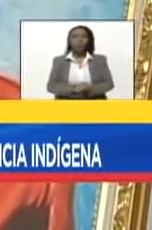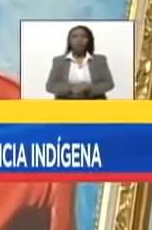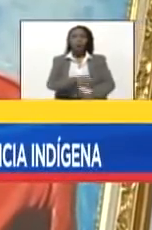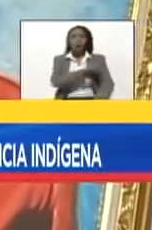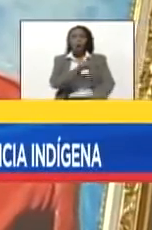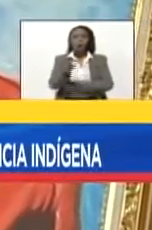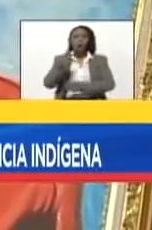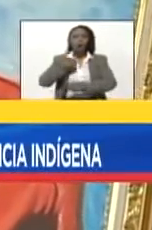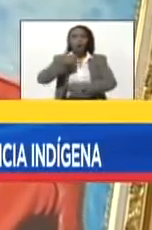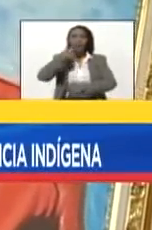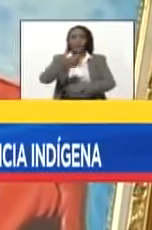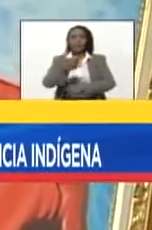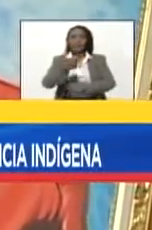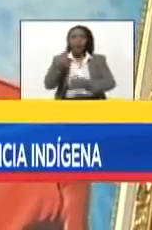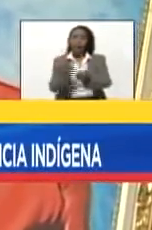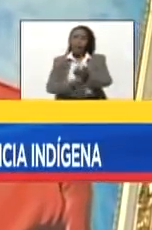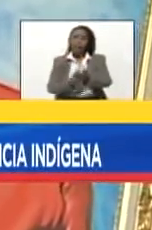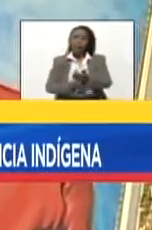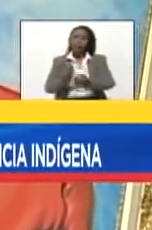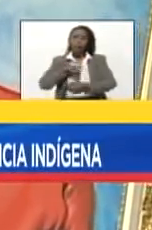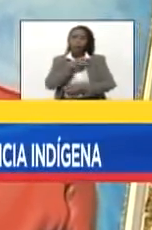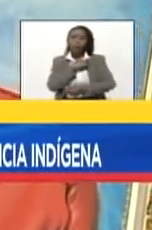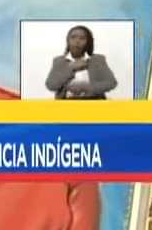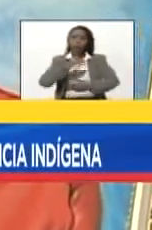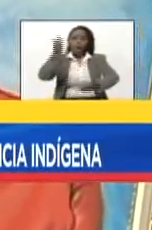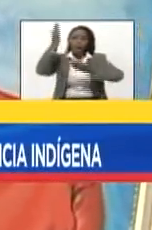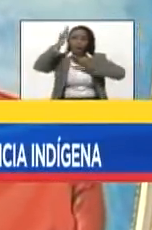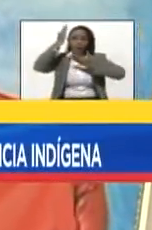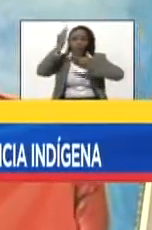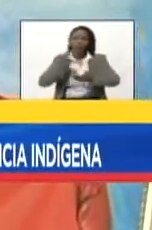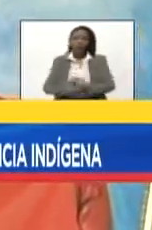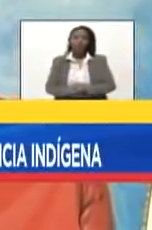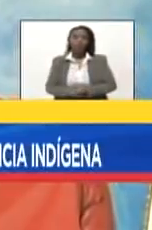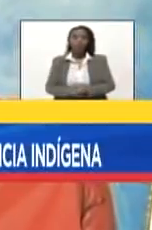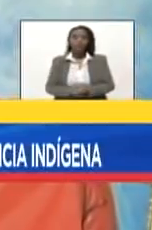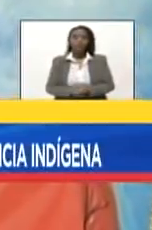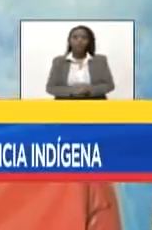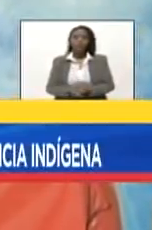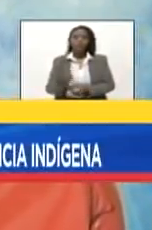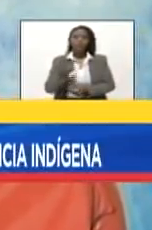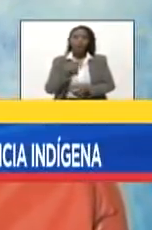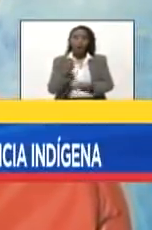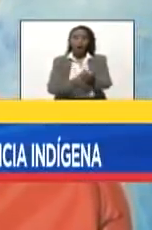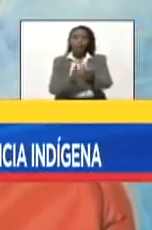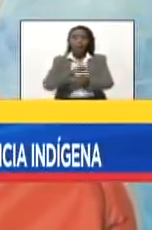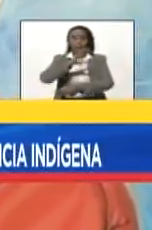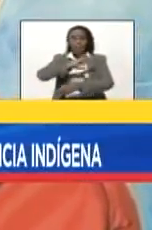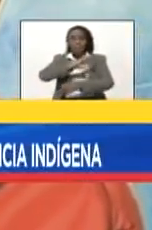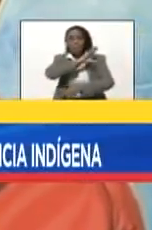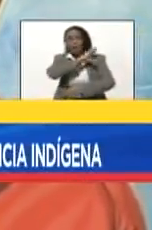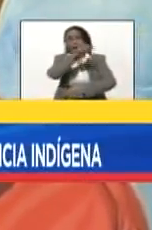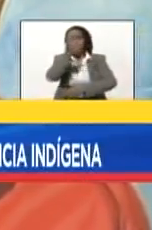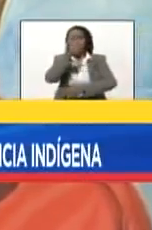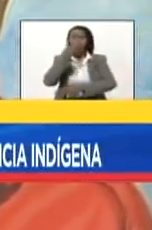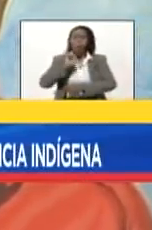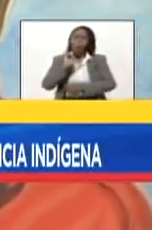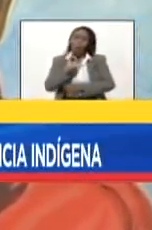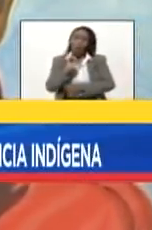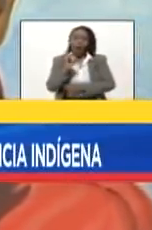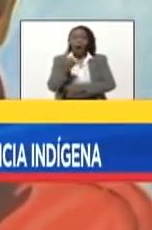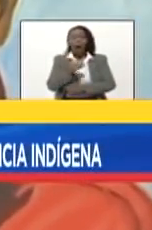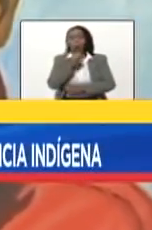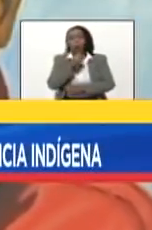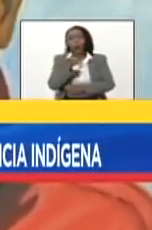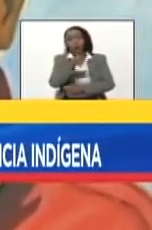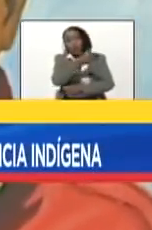Cumplo con decirlo, hermano, como somos indígenas y soy la hermana mayor o la abuela,